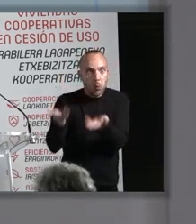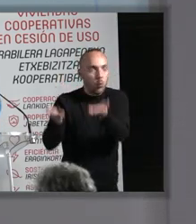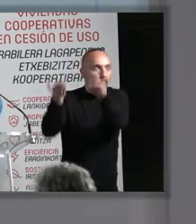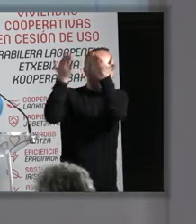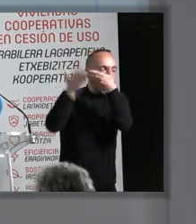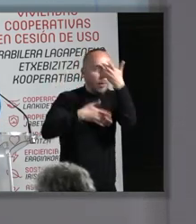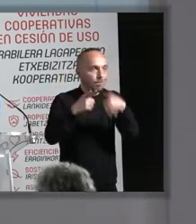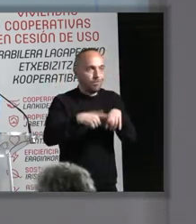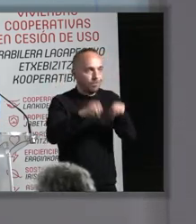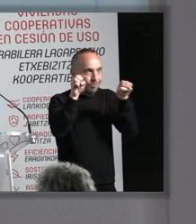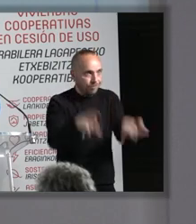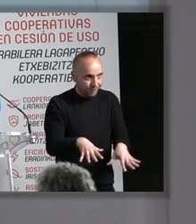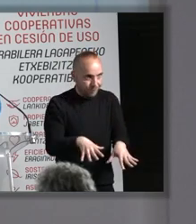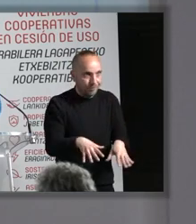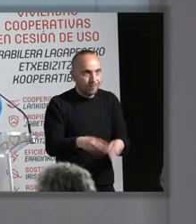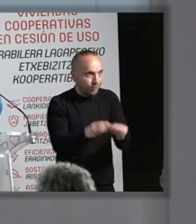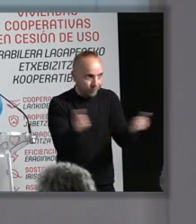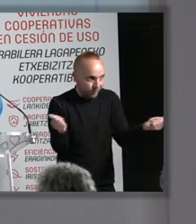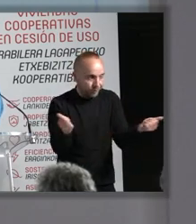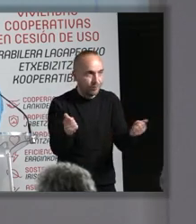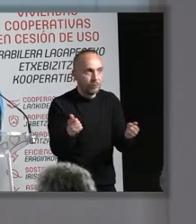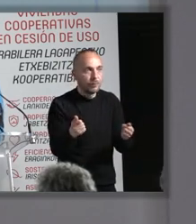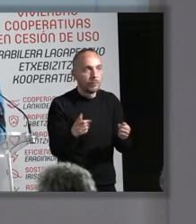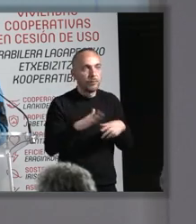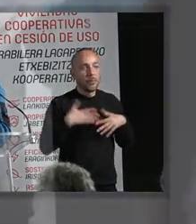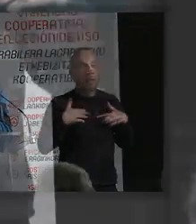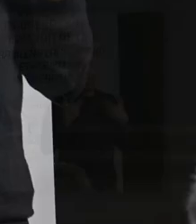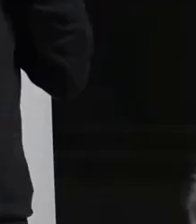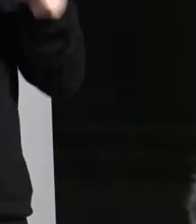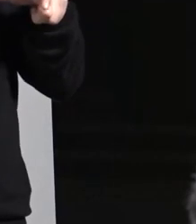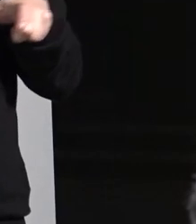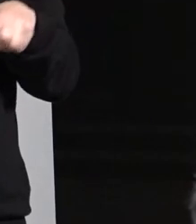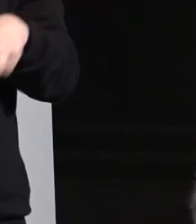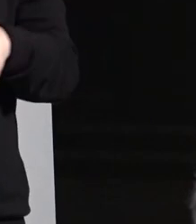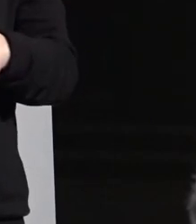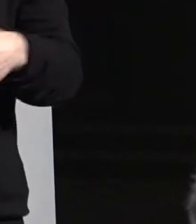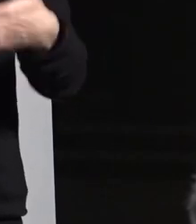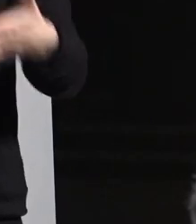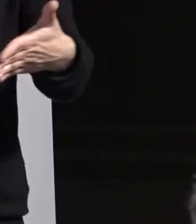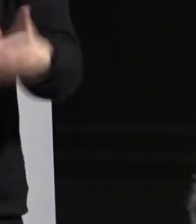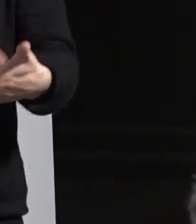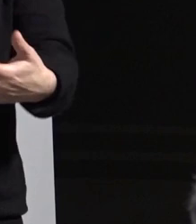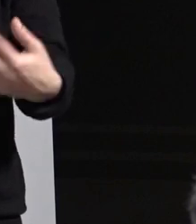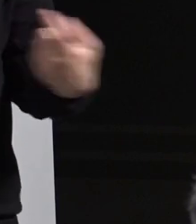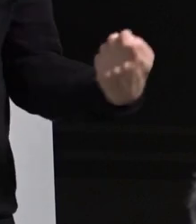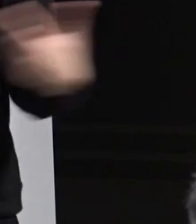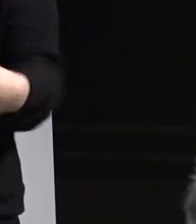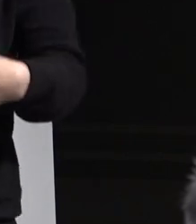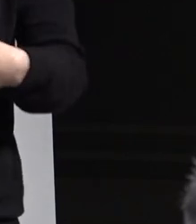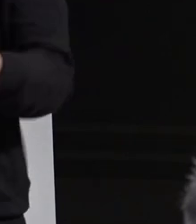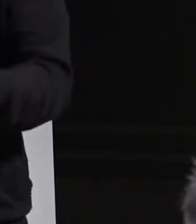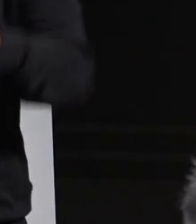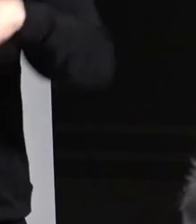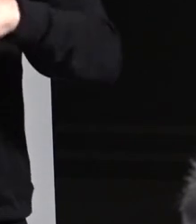¿no? Entonces, bueno, pues decir que el sector está en unas grandes dificultades, se habló que se pongan medios para revertirlo,